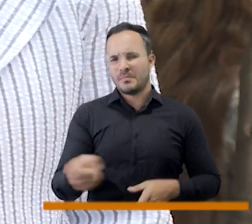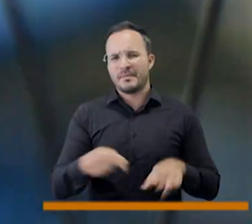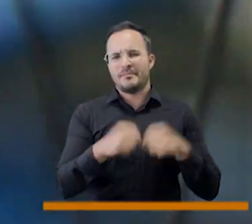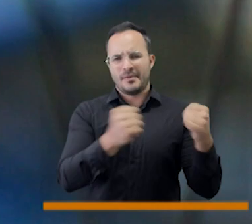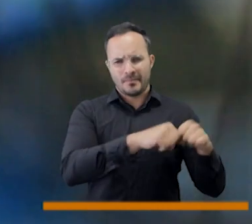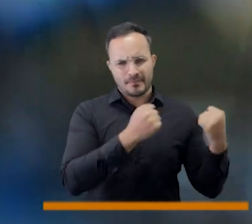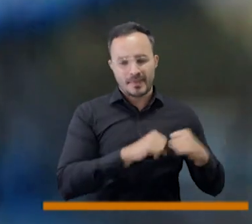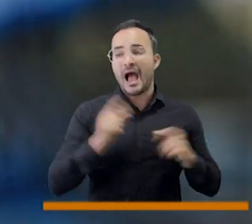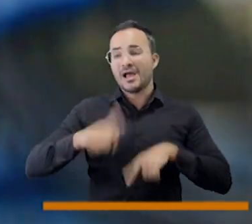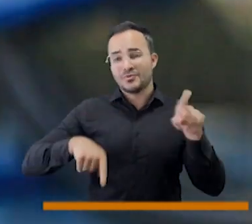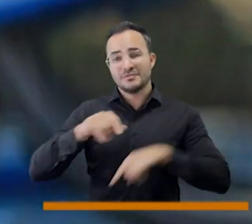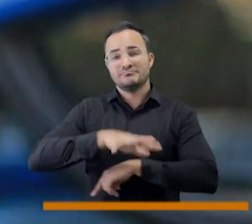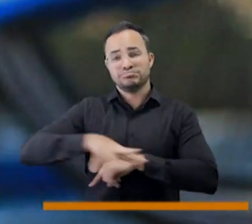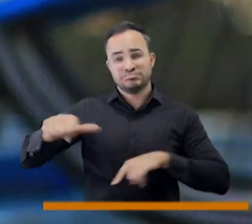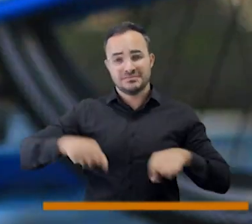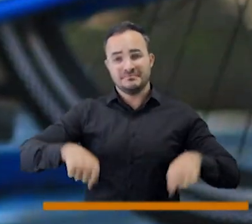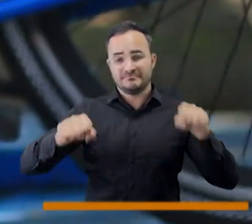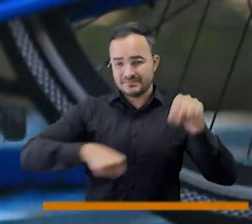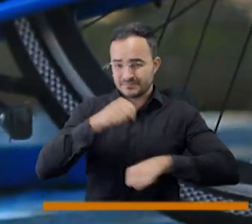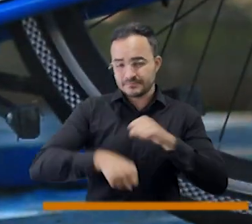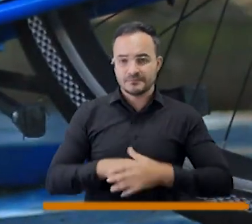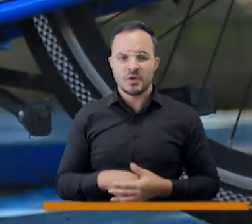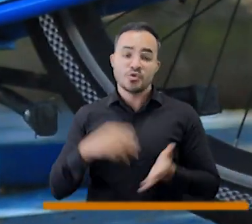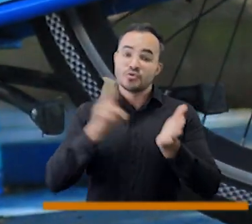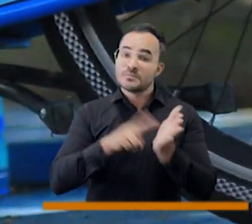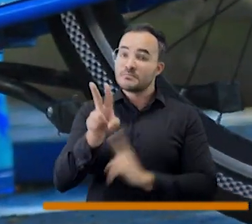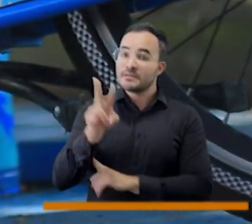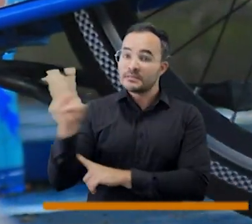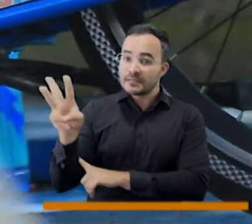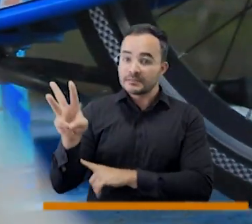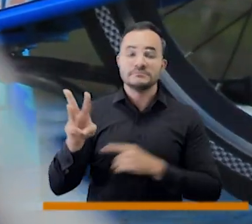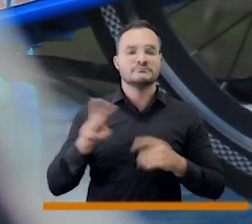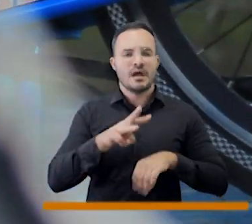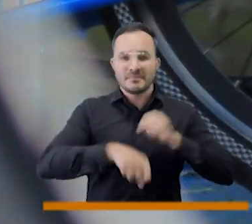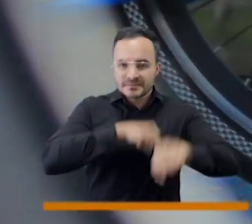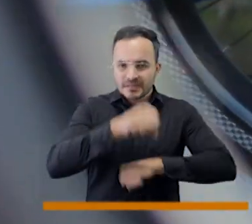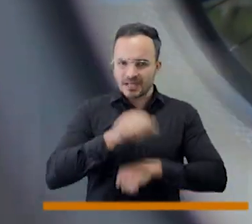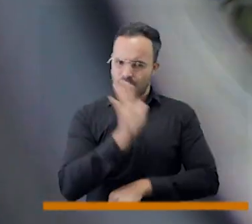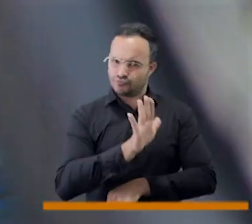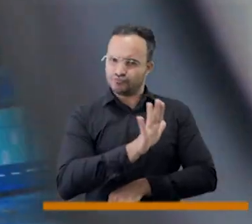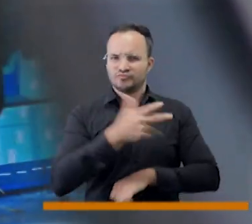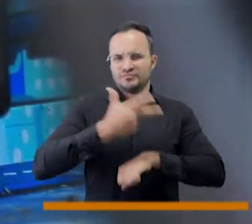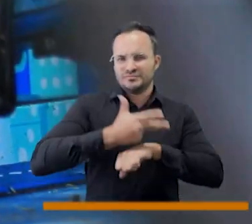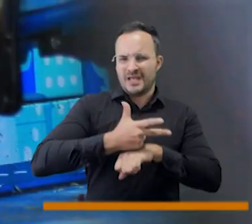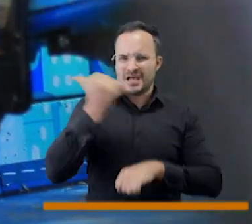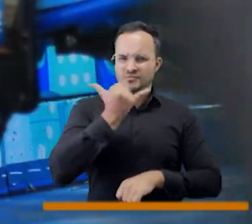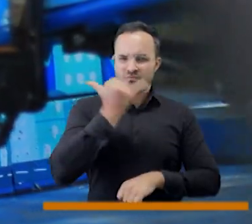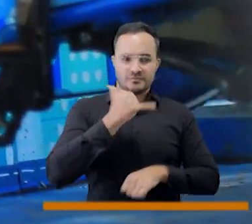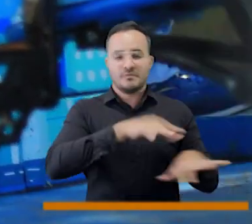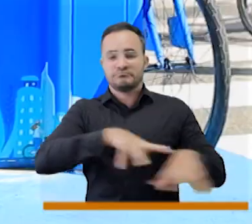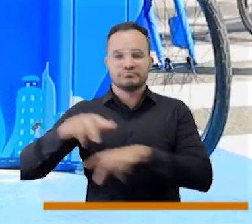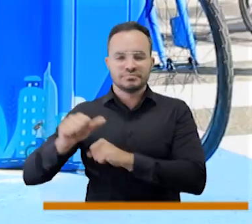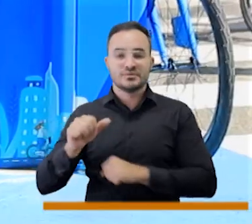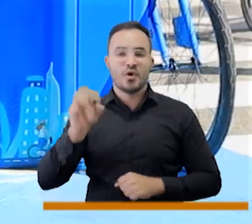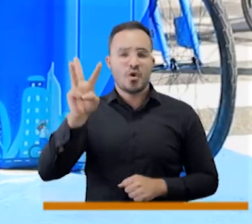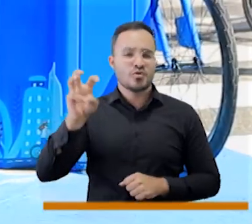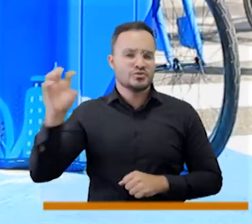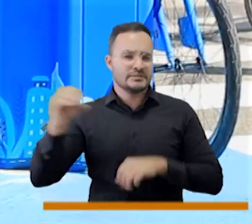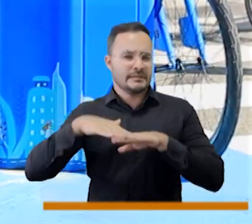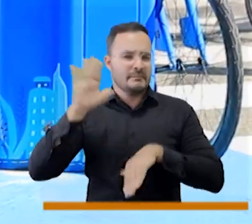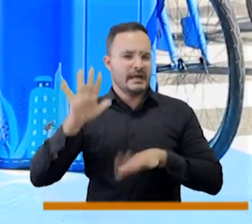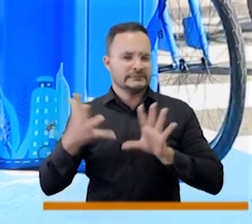robadas. Durante 2023 se ha reportado el robo de 80 bicicletas de Encicla y se han